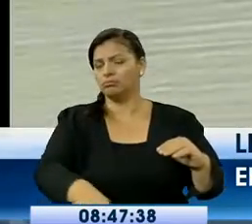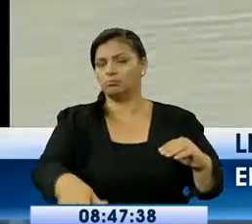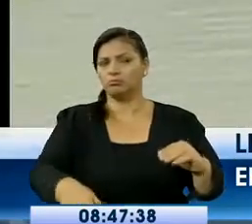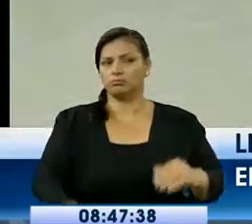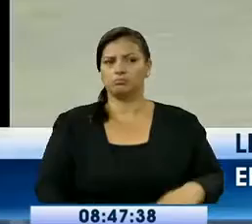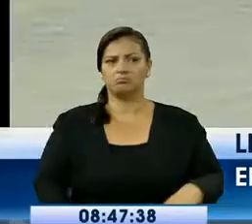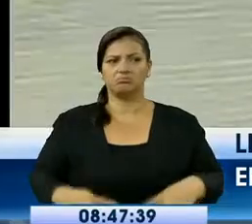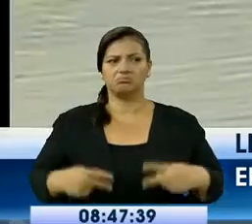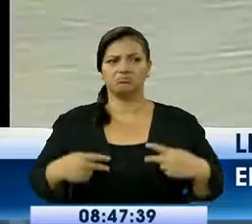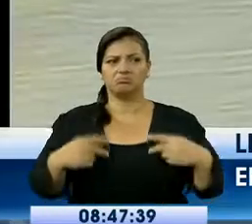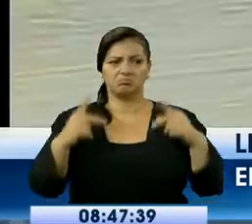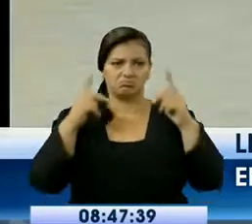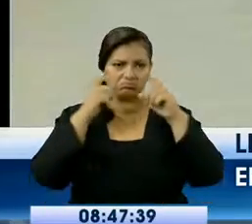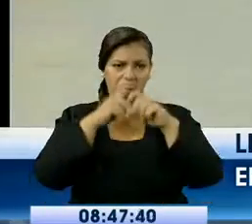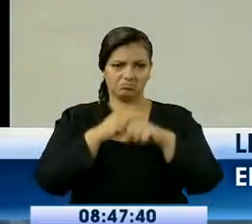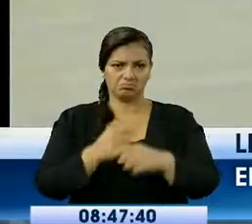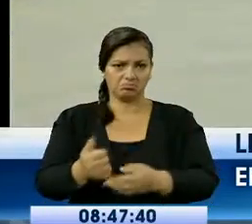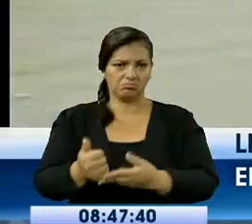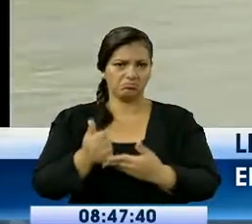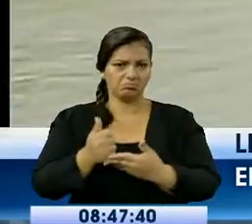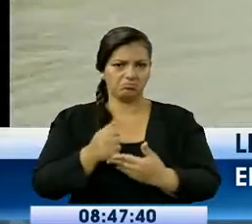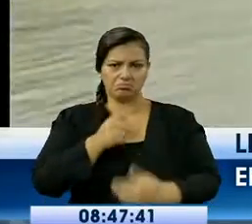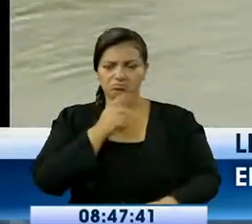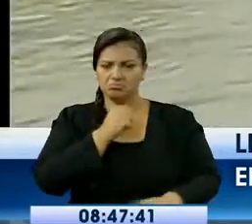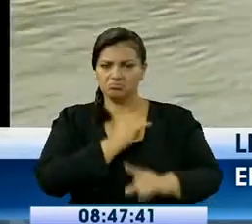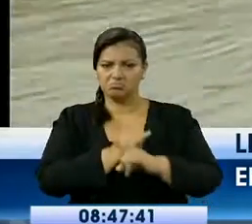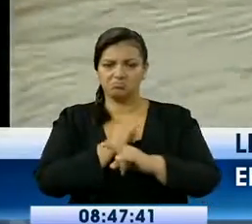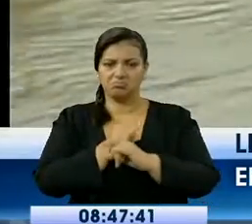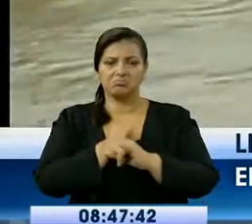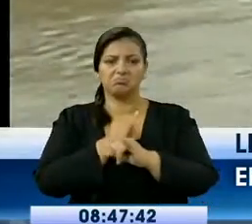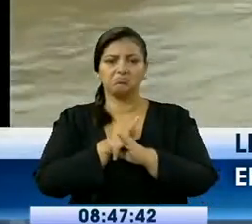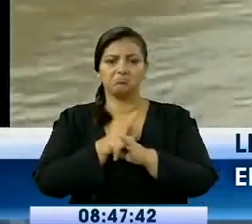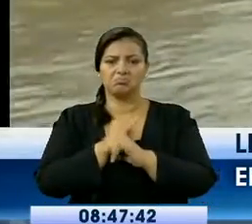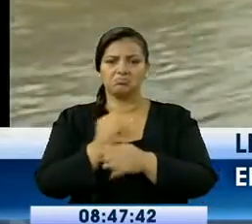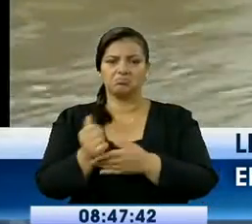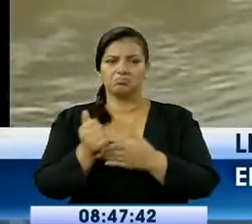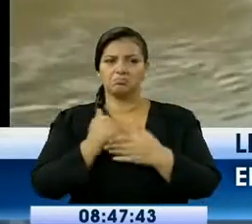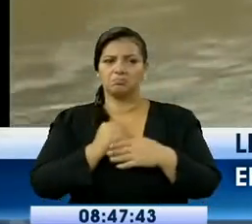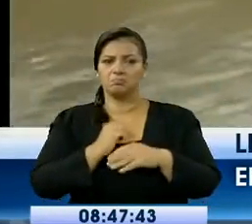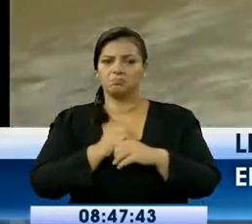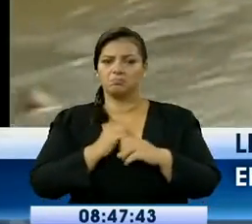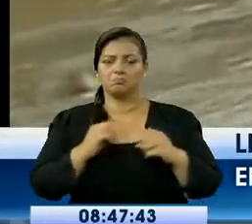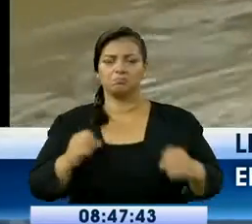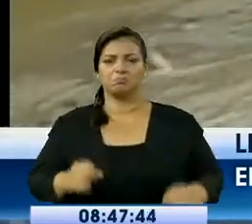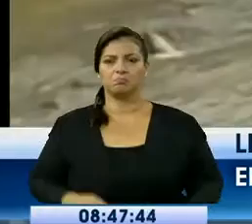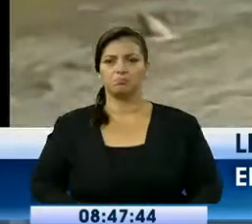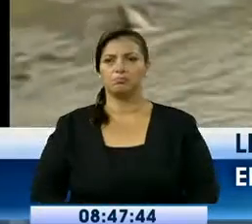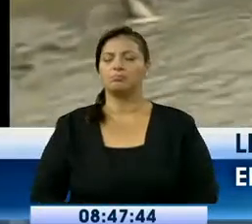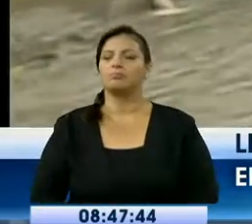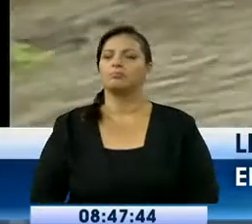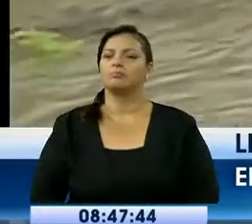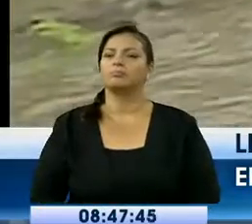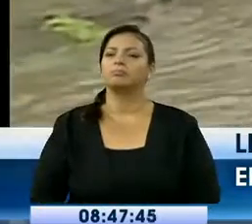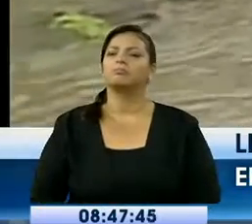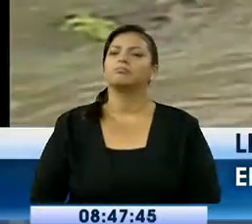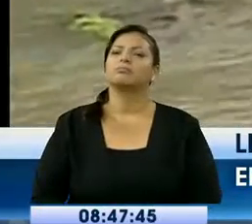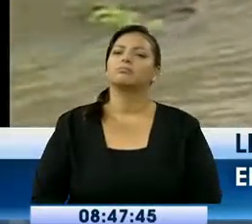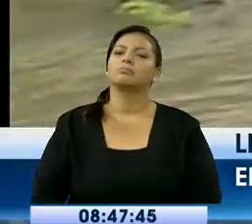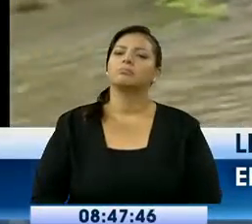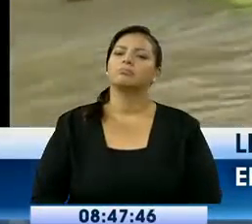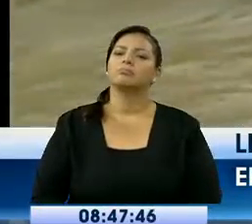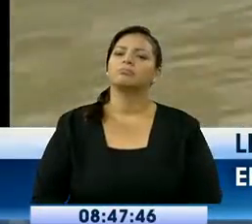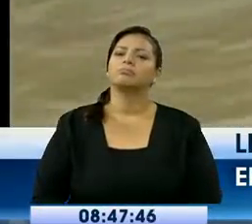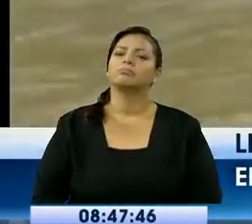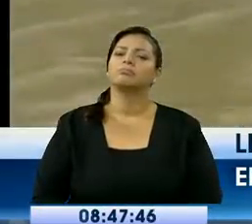aquí nadie nos da la mano. Ahorita así como ustedes no ven los niños, mire cómo van los niños para allá. Ve. Así salimos nosotros. Ok, perfecto. Y nosotros estamos observando el